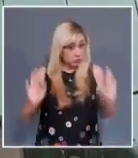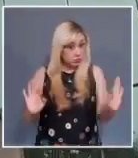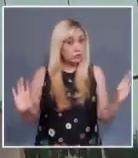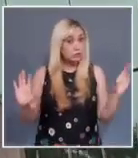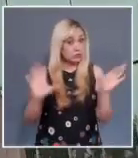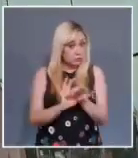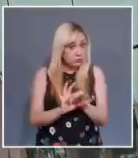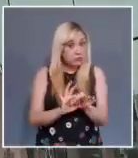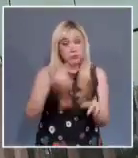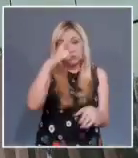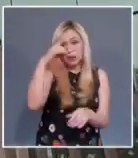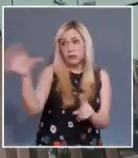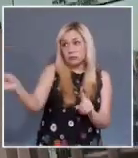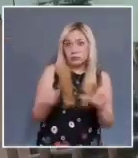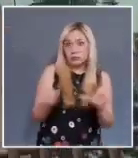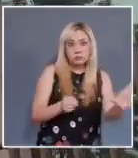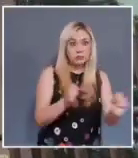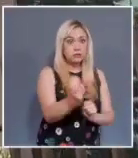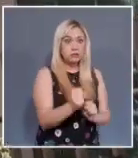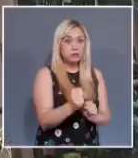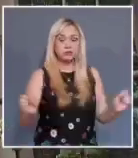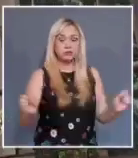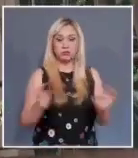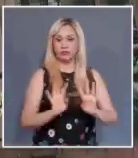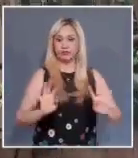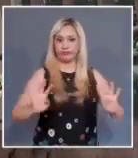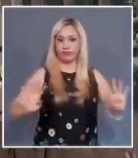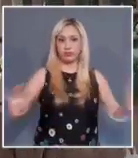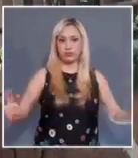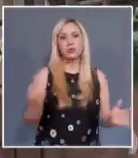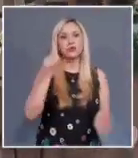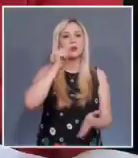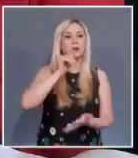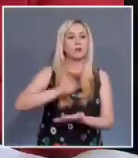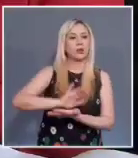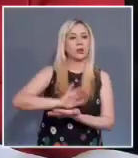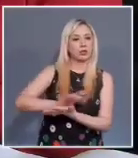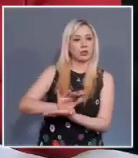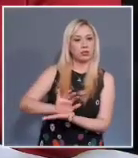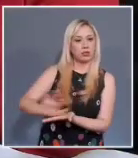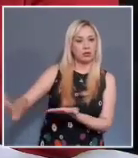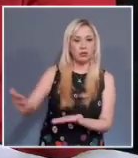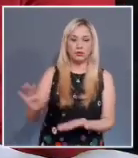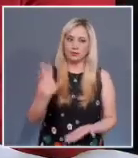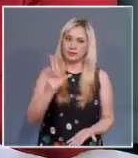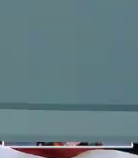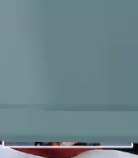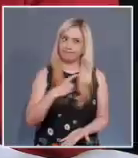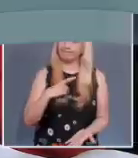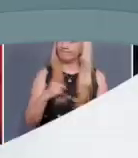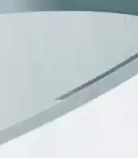efectiva de los grupos en desventaja. Para el canal del Poder Judicial de la Federación, Jesús Daza.